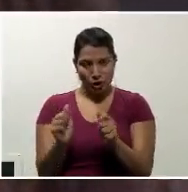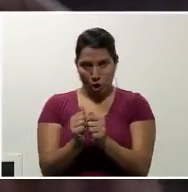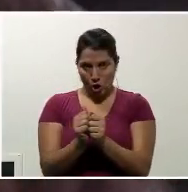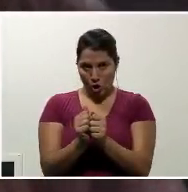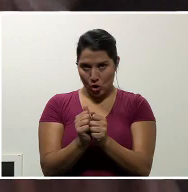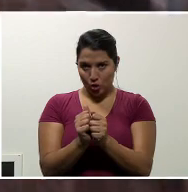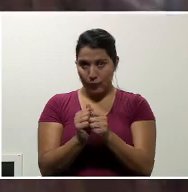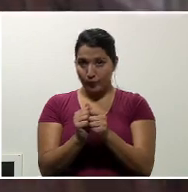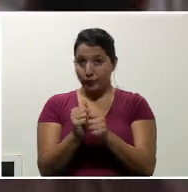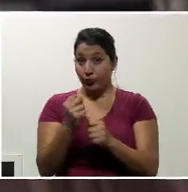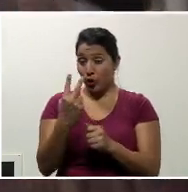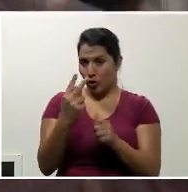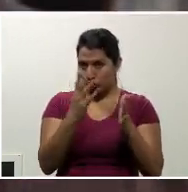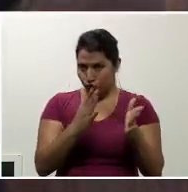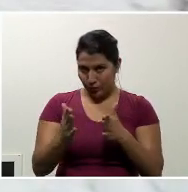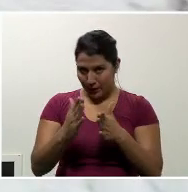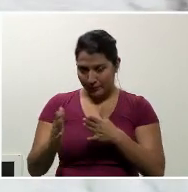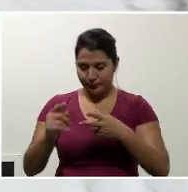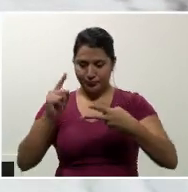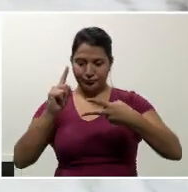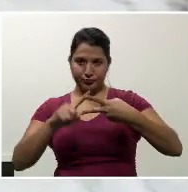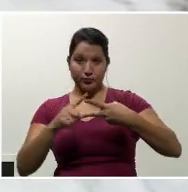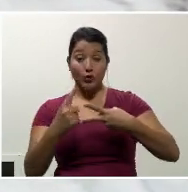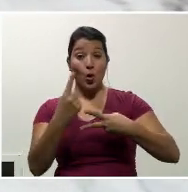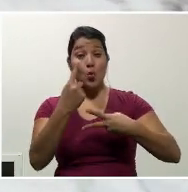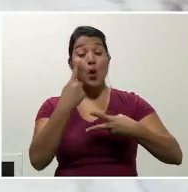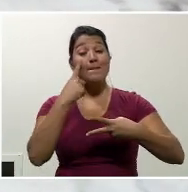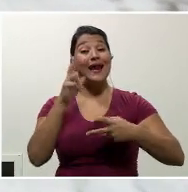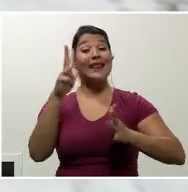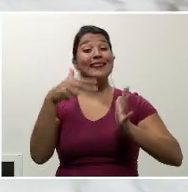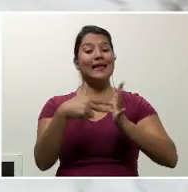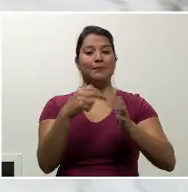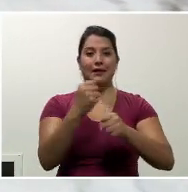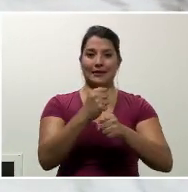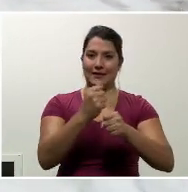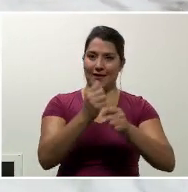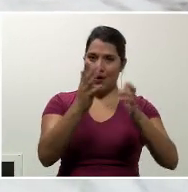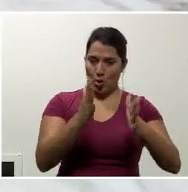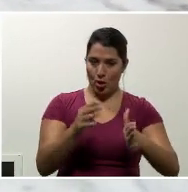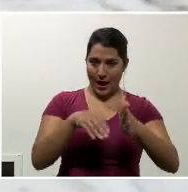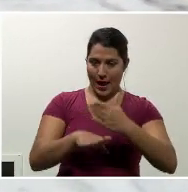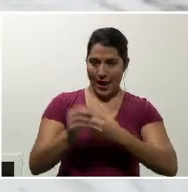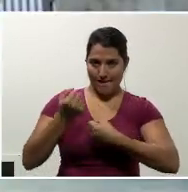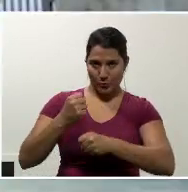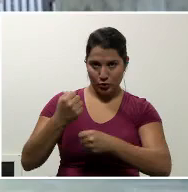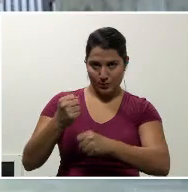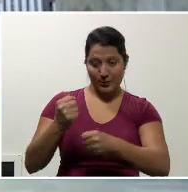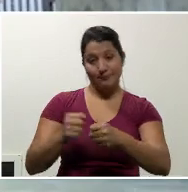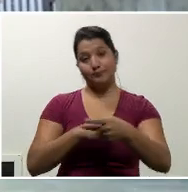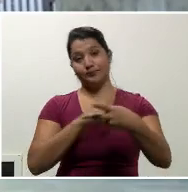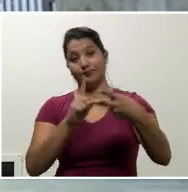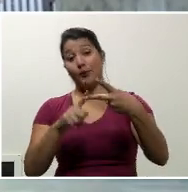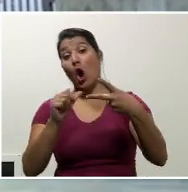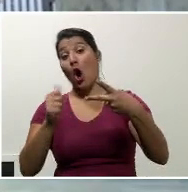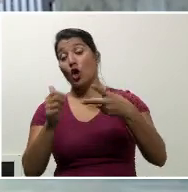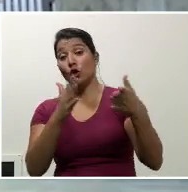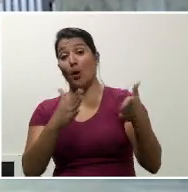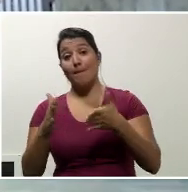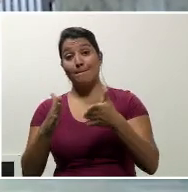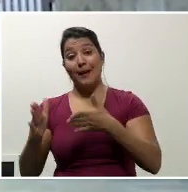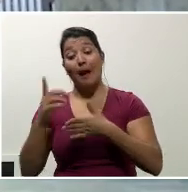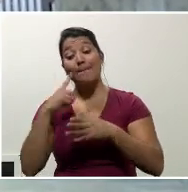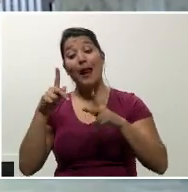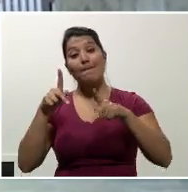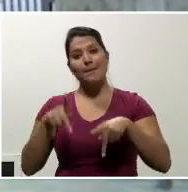diferentes. Uno dirigido a los 3.000 funcionarios de esta municipalidad y el otro para quienes transitan por la